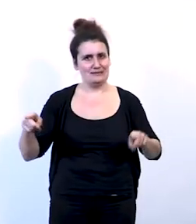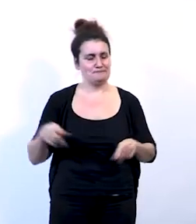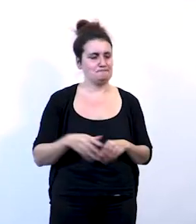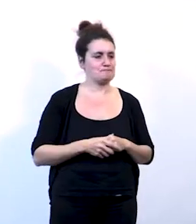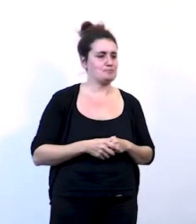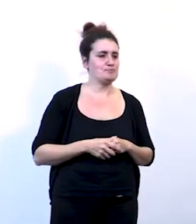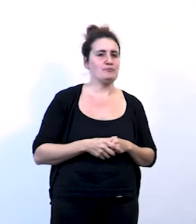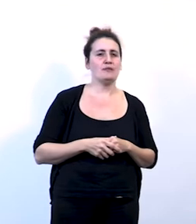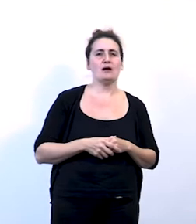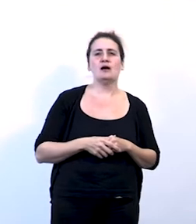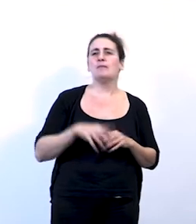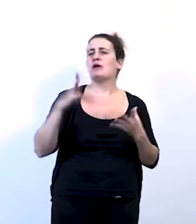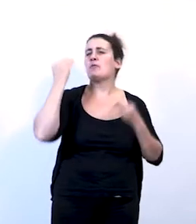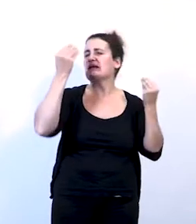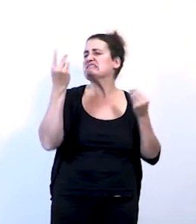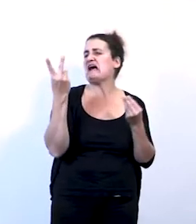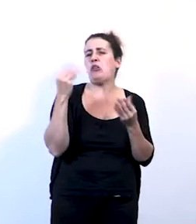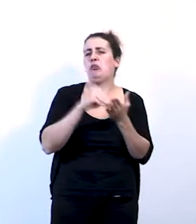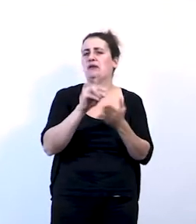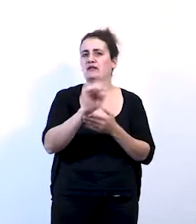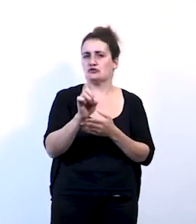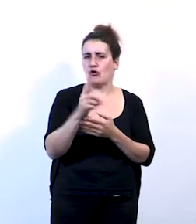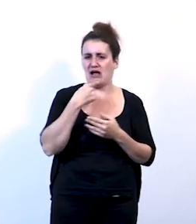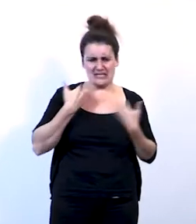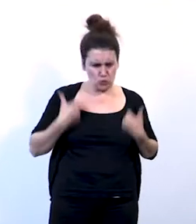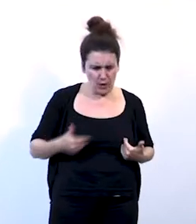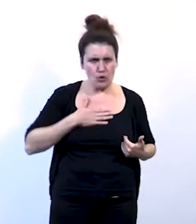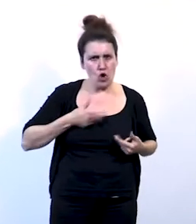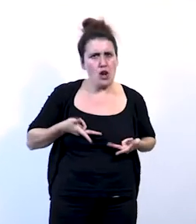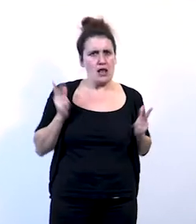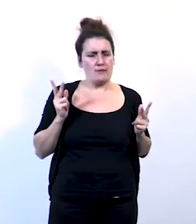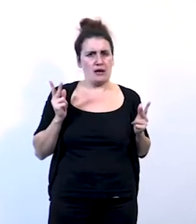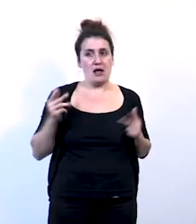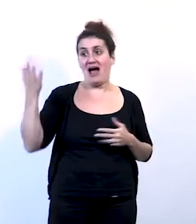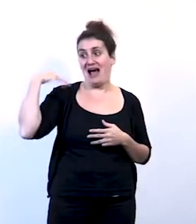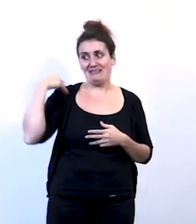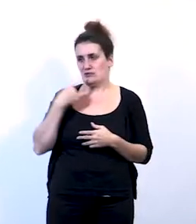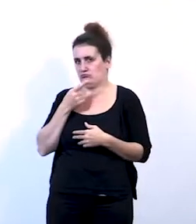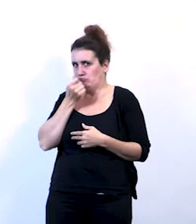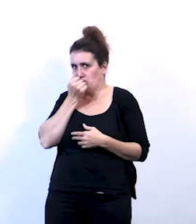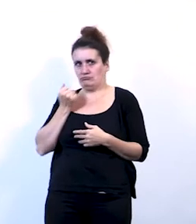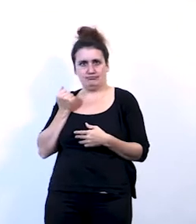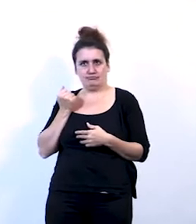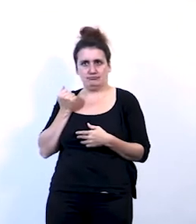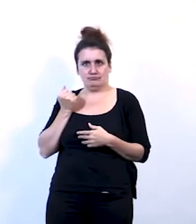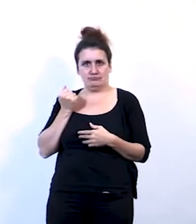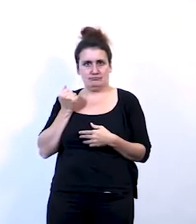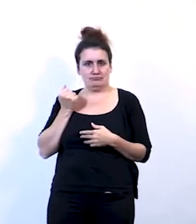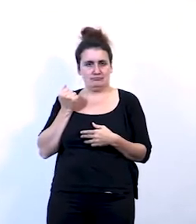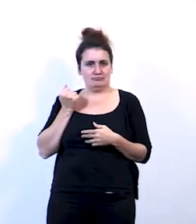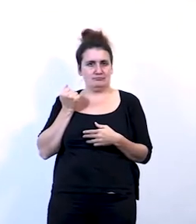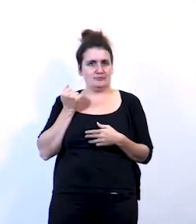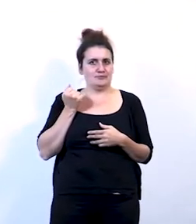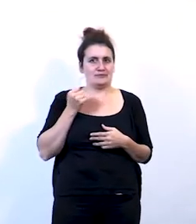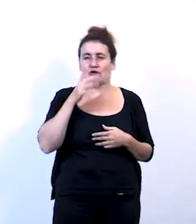No lo piensan dos veces a decir, este es mi cuerpo, soy libre. Antes no se decía mucho, se decía. Entonces,